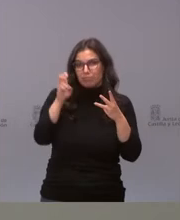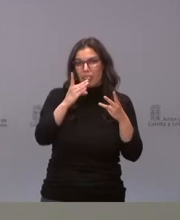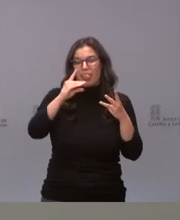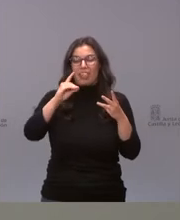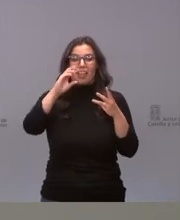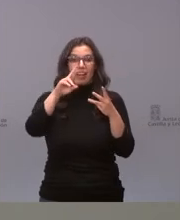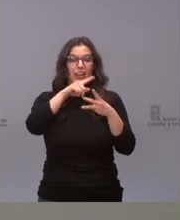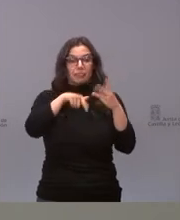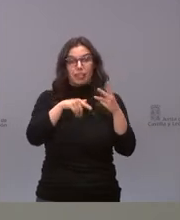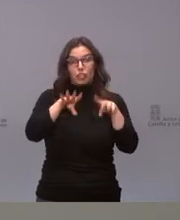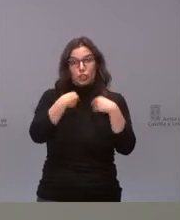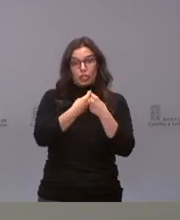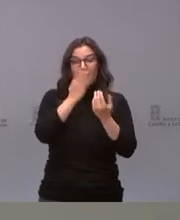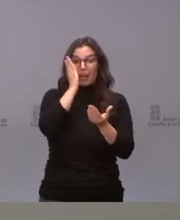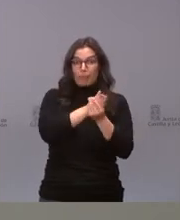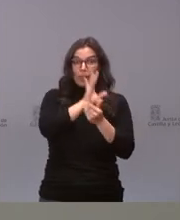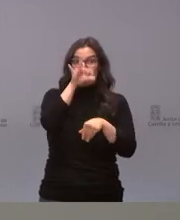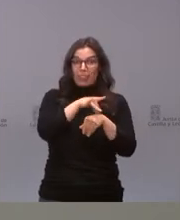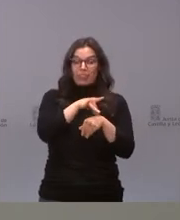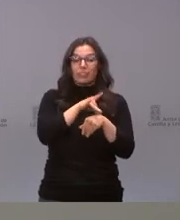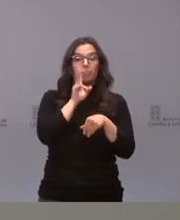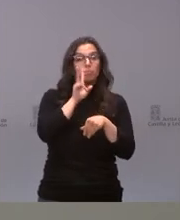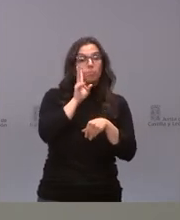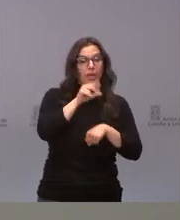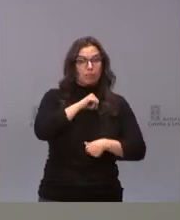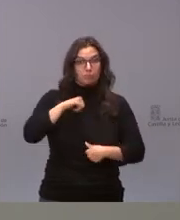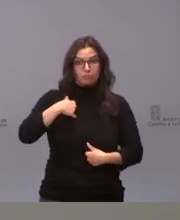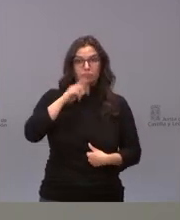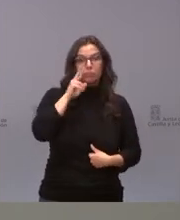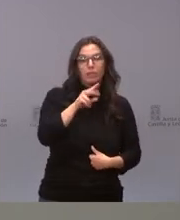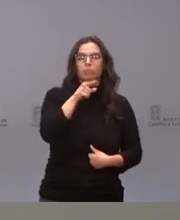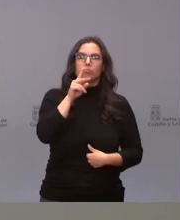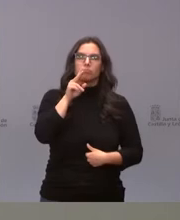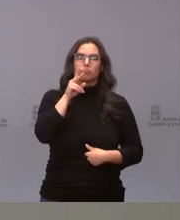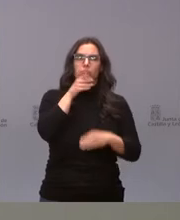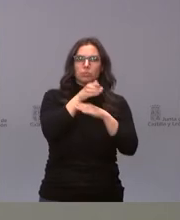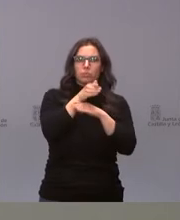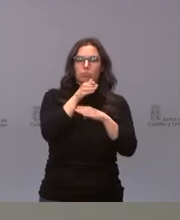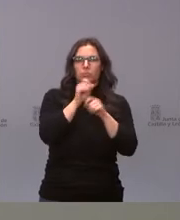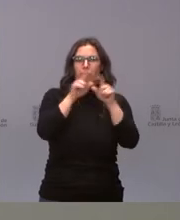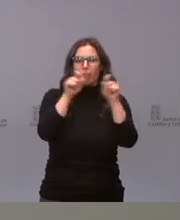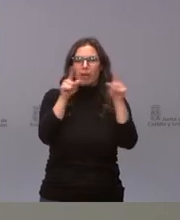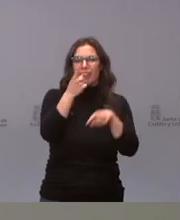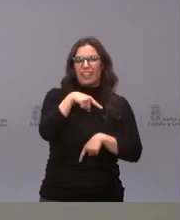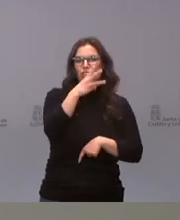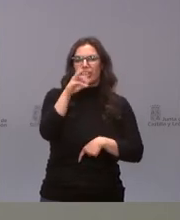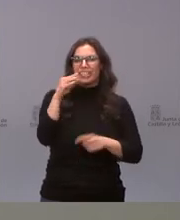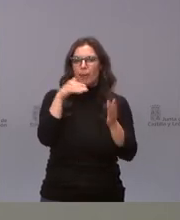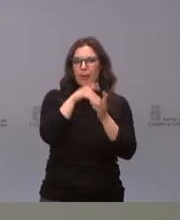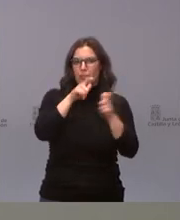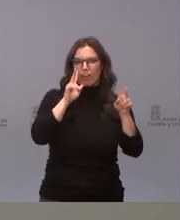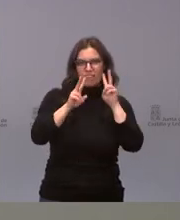el año 2019, la carpeta del paciente recibió en el 2019 130.000 visitas. Durante el año